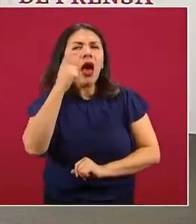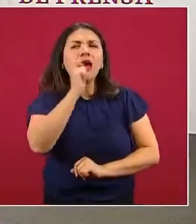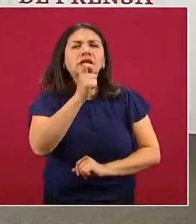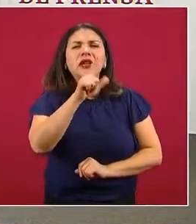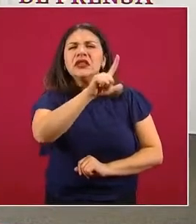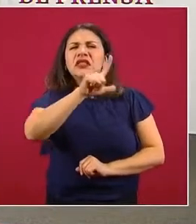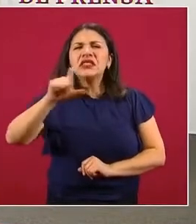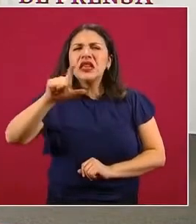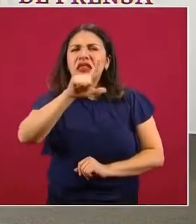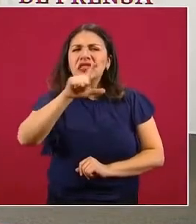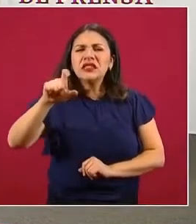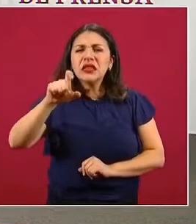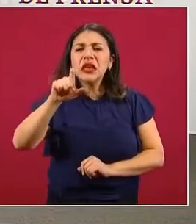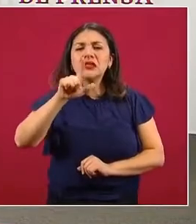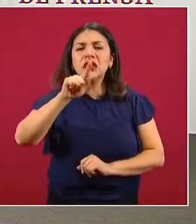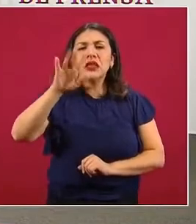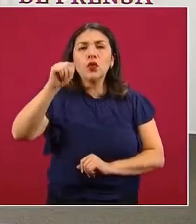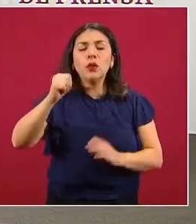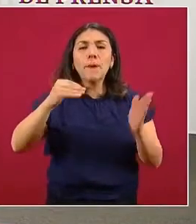más de